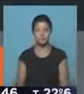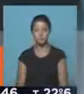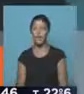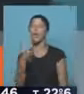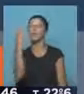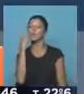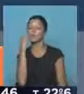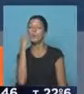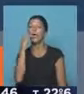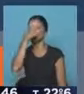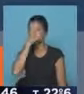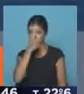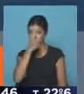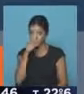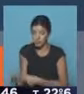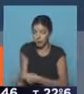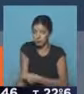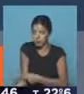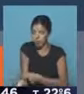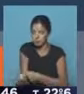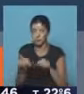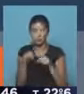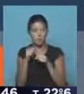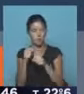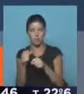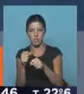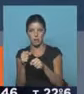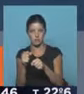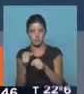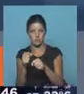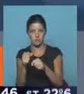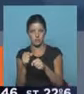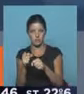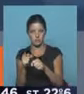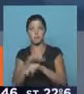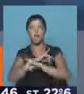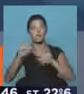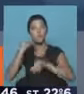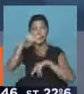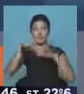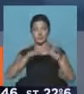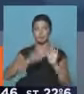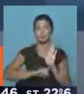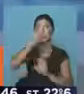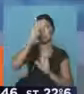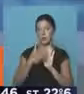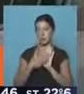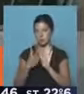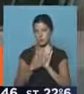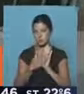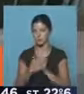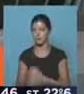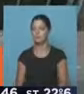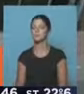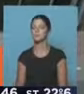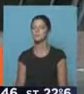golf, justamente para emitir un comunicado con respecto a este misil lanzado por Kim Jong-un.